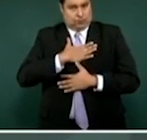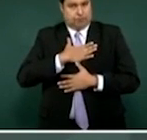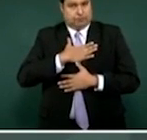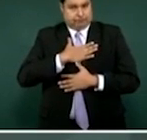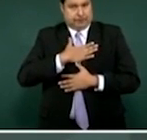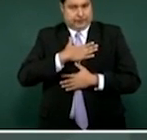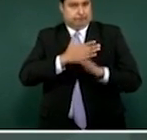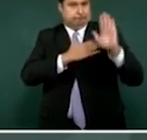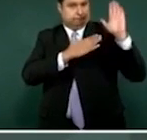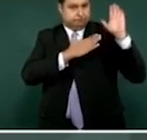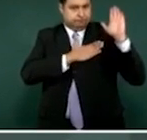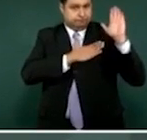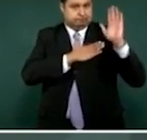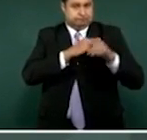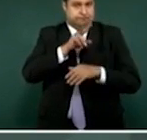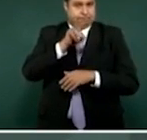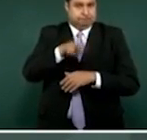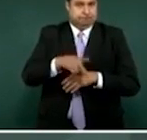compromiso de